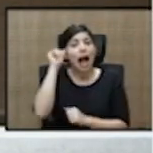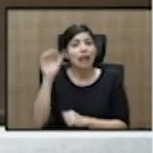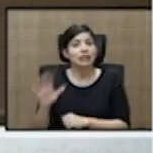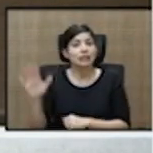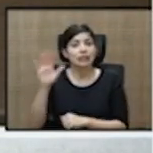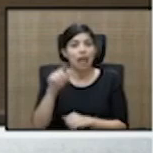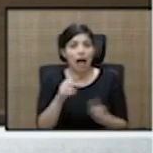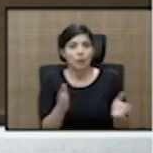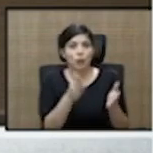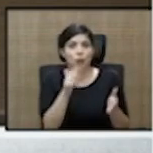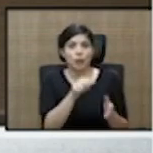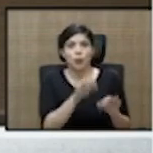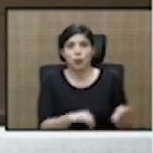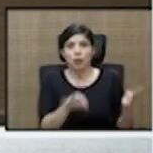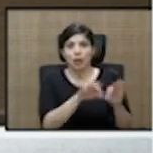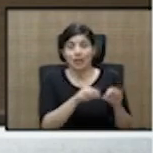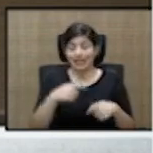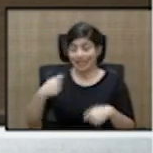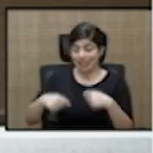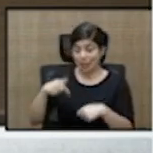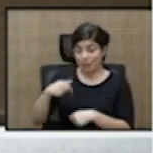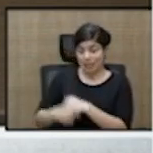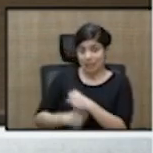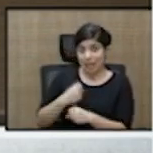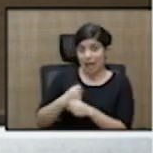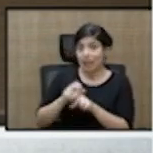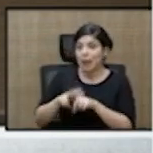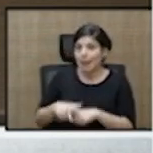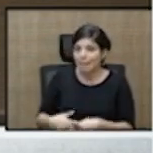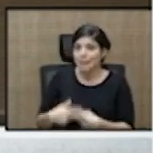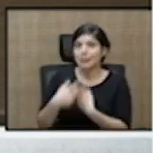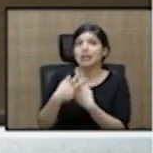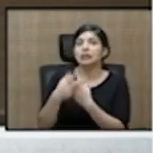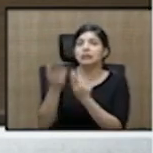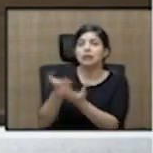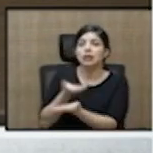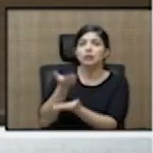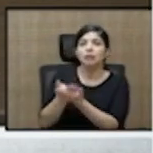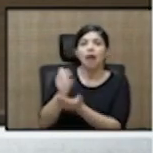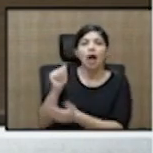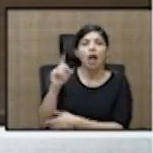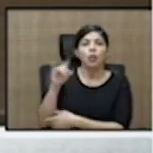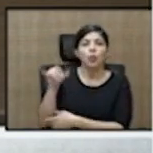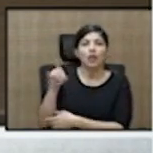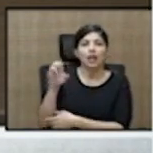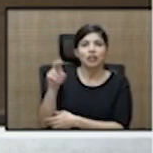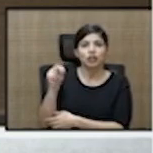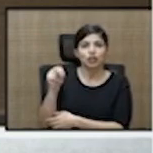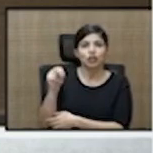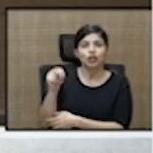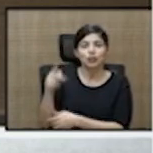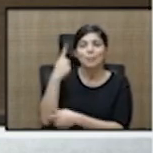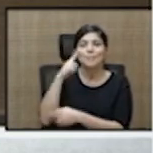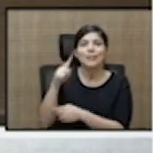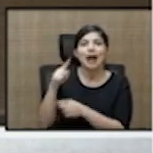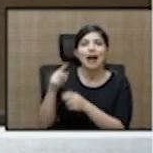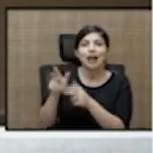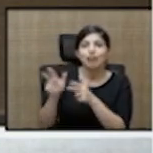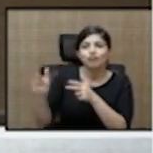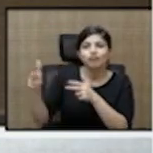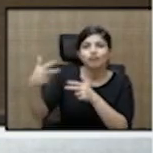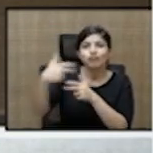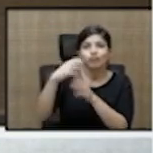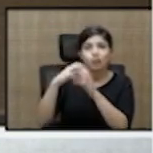mayor alcance, un mayor calado, un mayor, diría yo, un mayor acercamiento a los sectores. Creo que ese elemento para mí sí